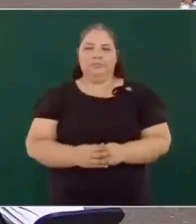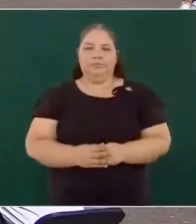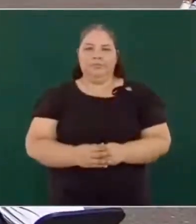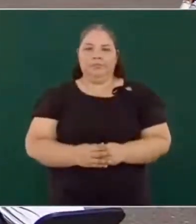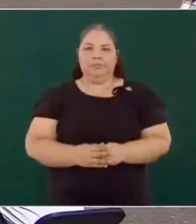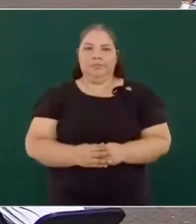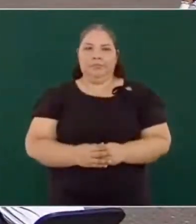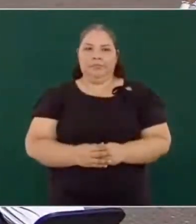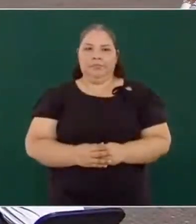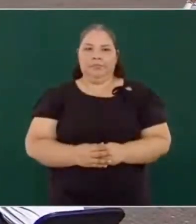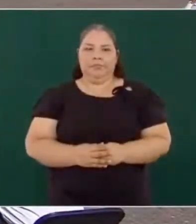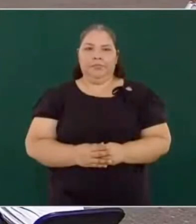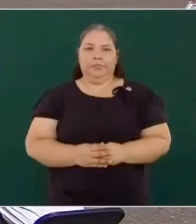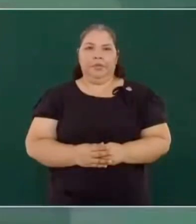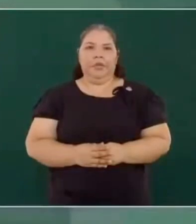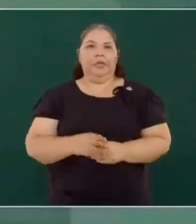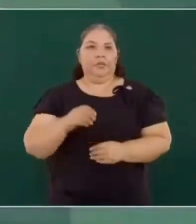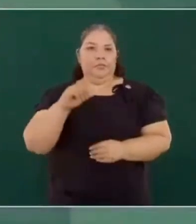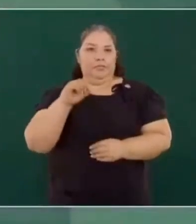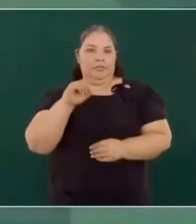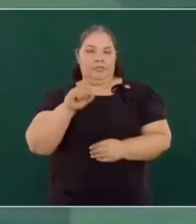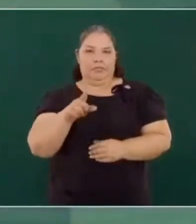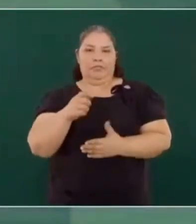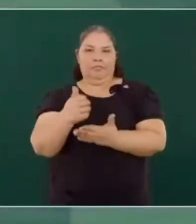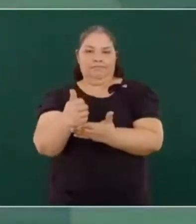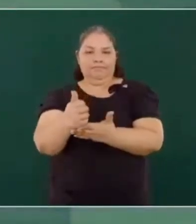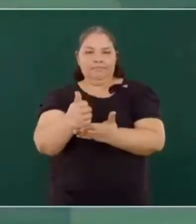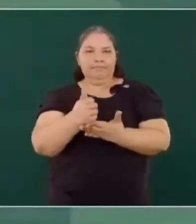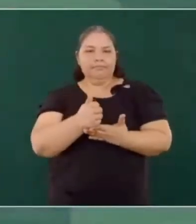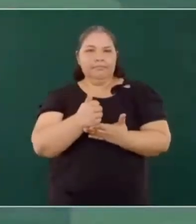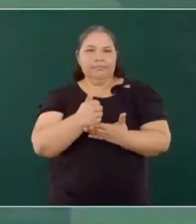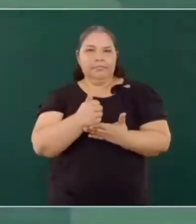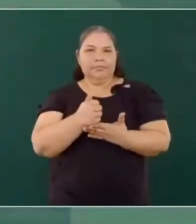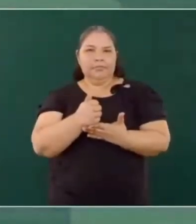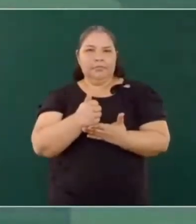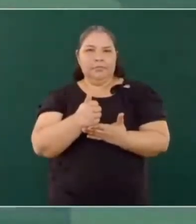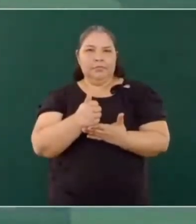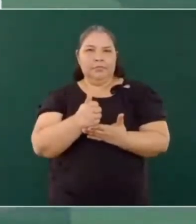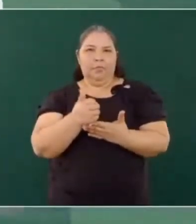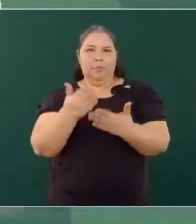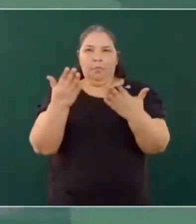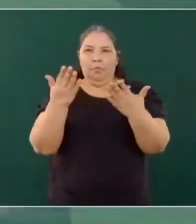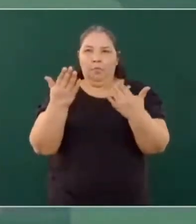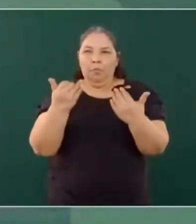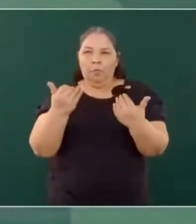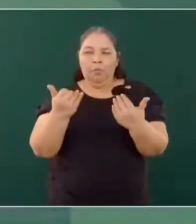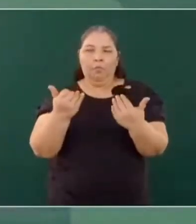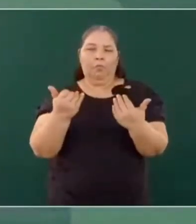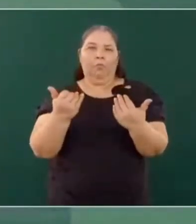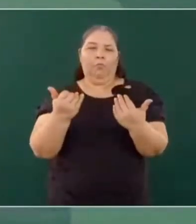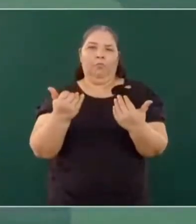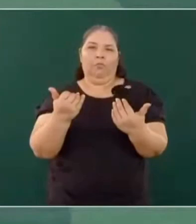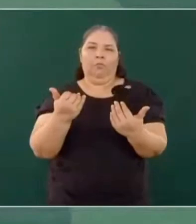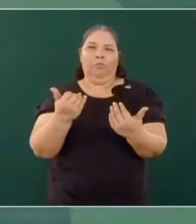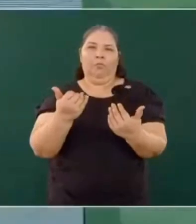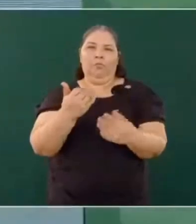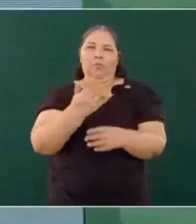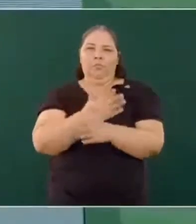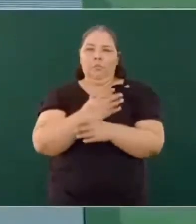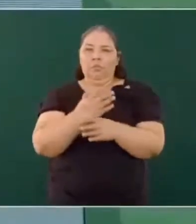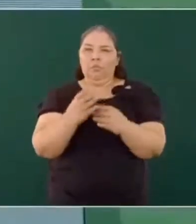Y ayuda también el que no haya componendas,